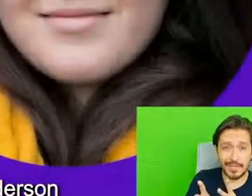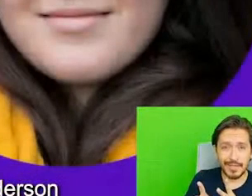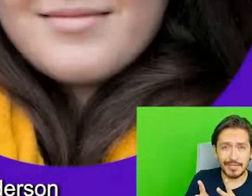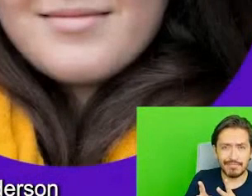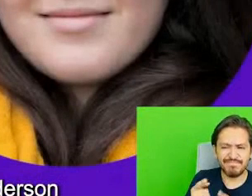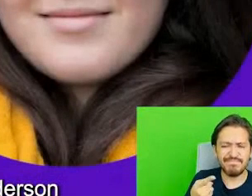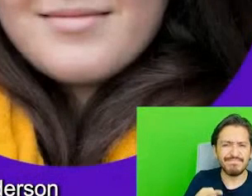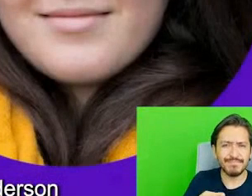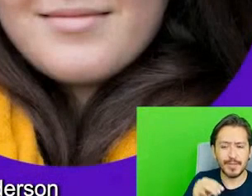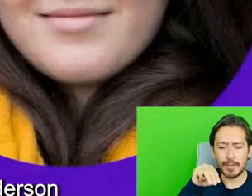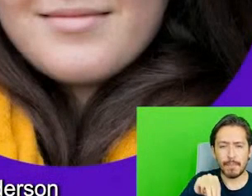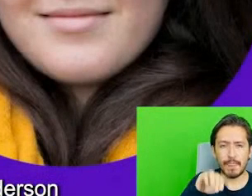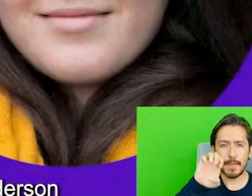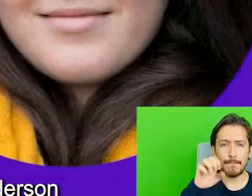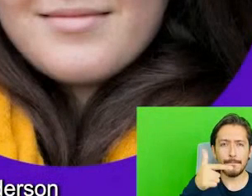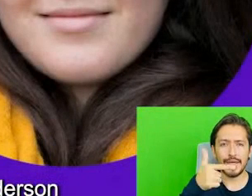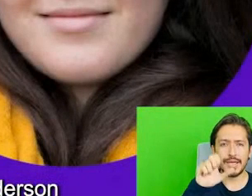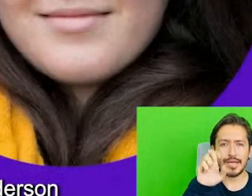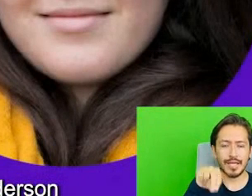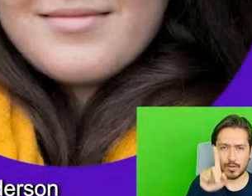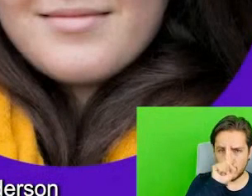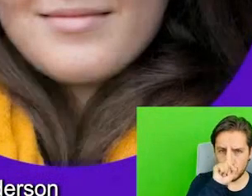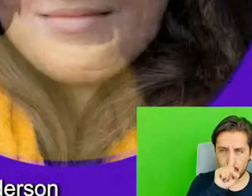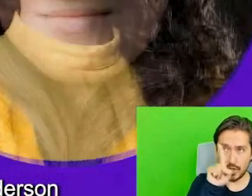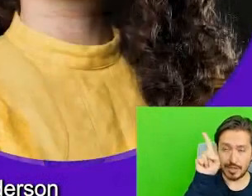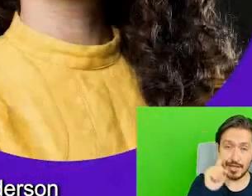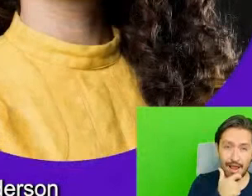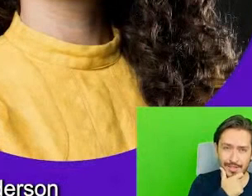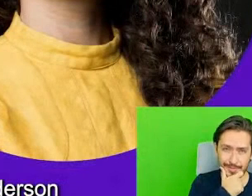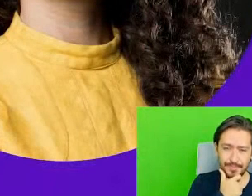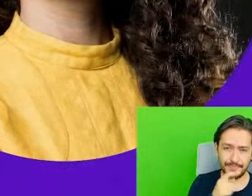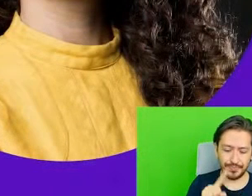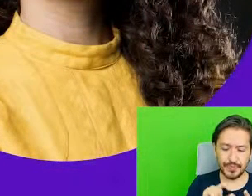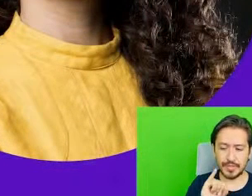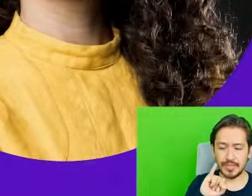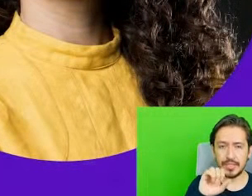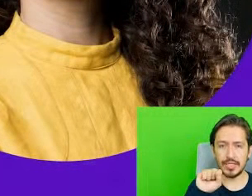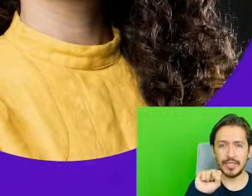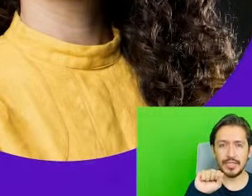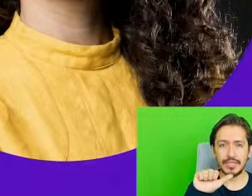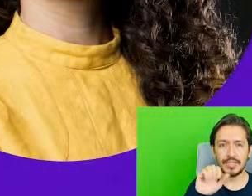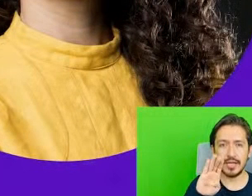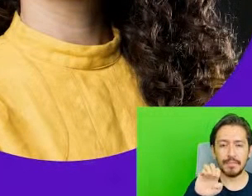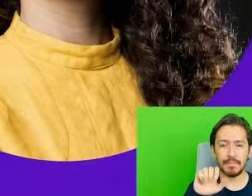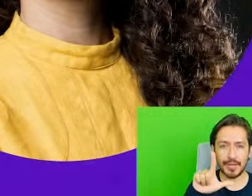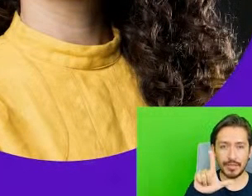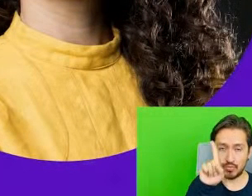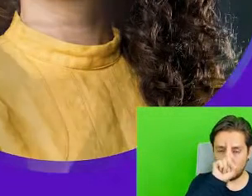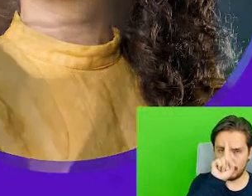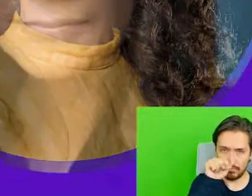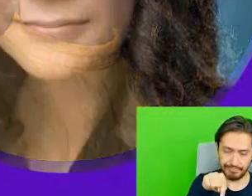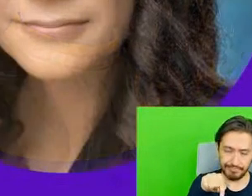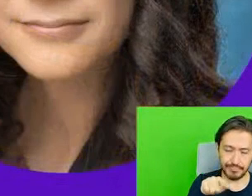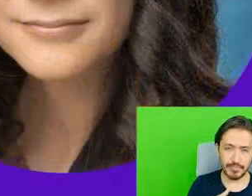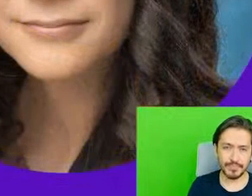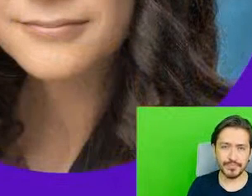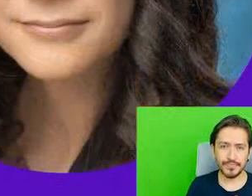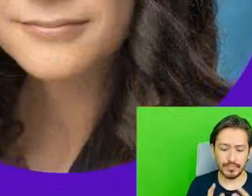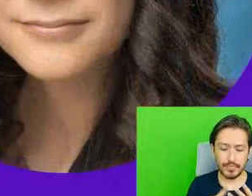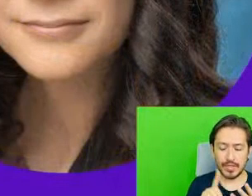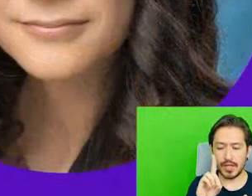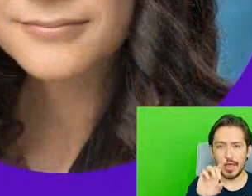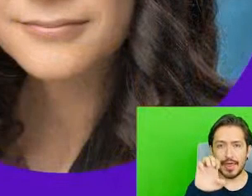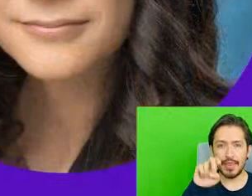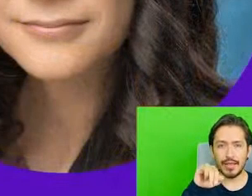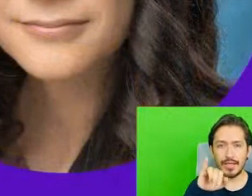conversación nos acompaña Megan Anderson de la consultoría inglesa Standby, Isabel Gil, de la consultoría Aura Cultura,